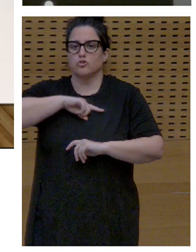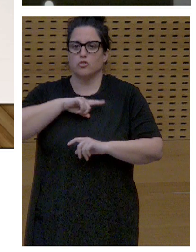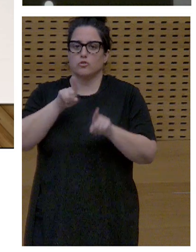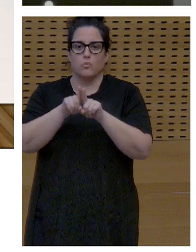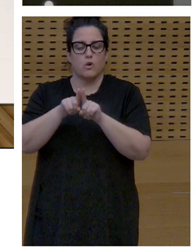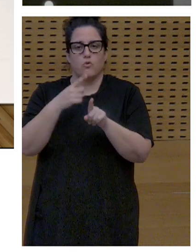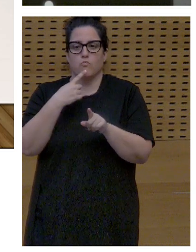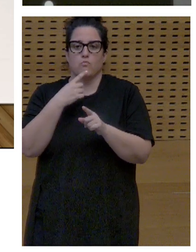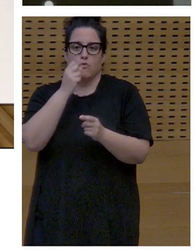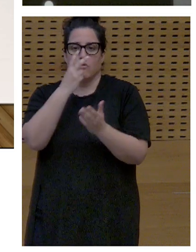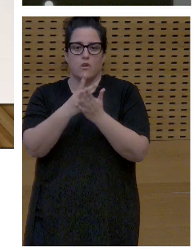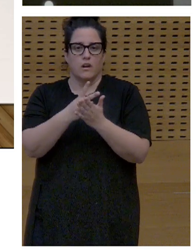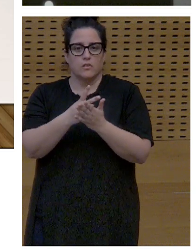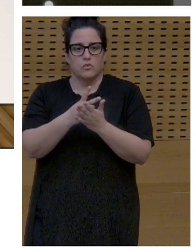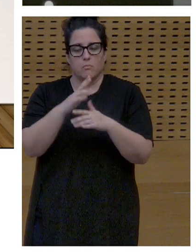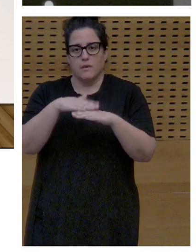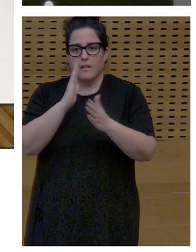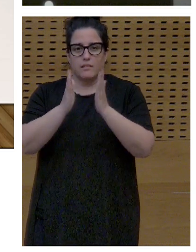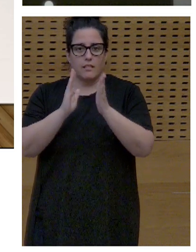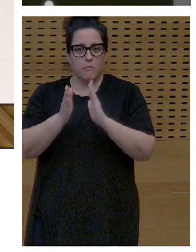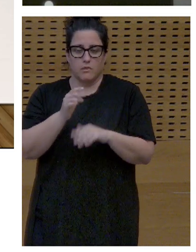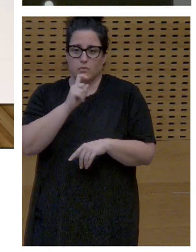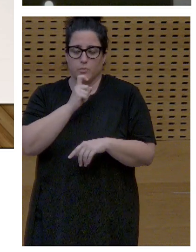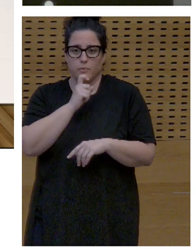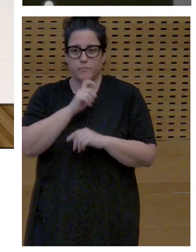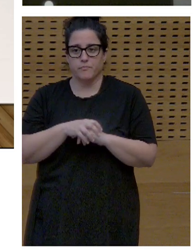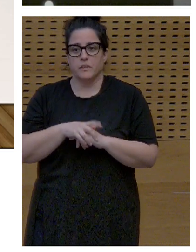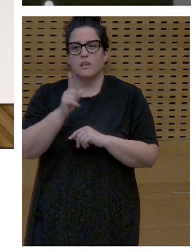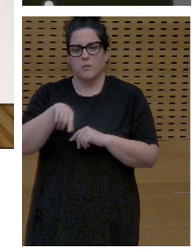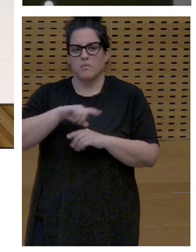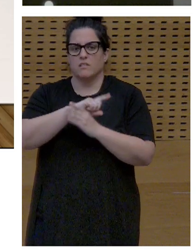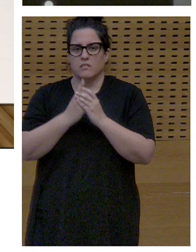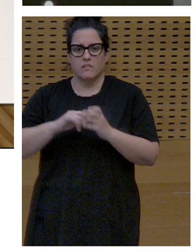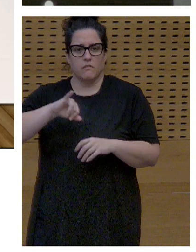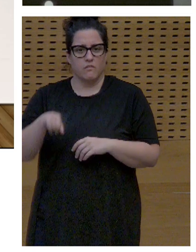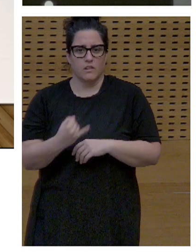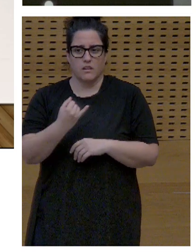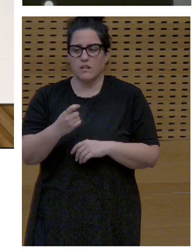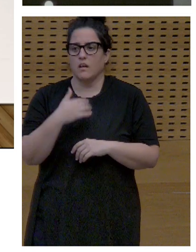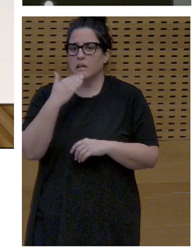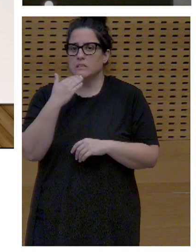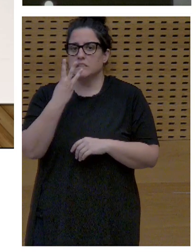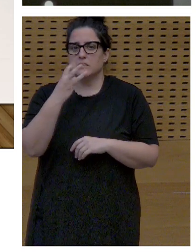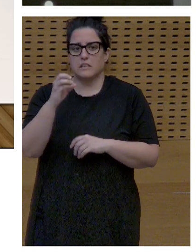reto tratarlos muchas veces. La fatiga, hasta en un 30% de los pacientes descrita.